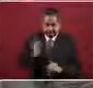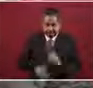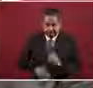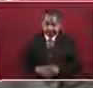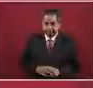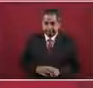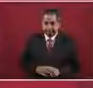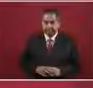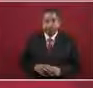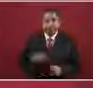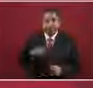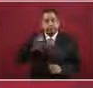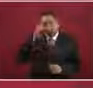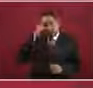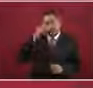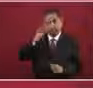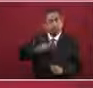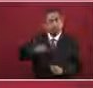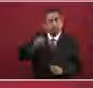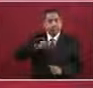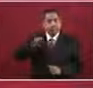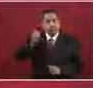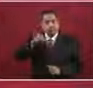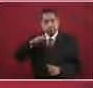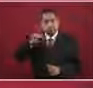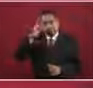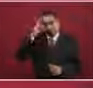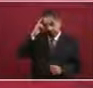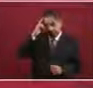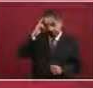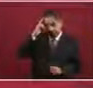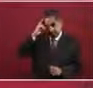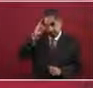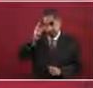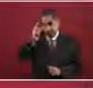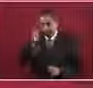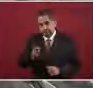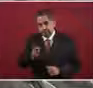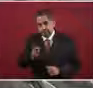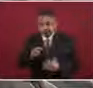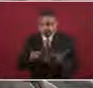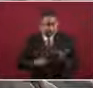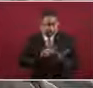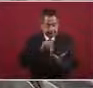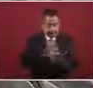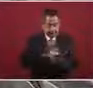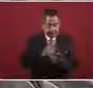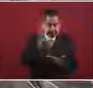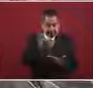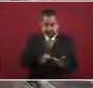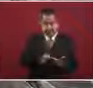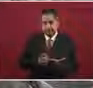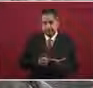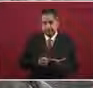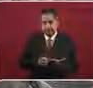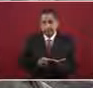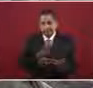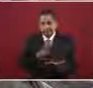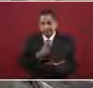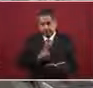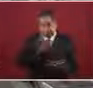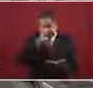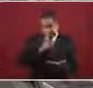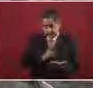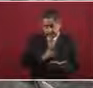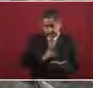esa máxima que viene desde la época de Porfirio Díaz, de que la ley se respeta en